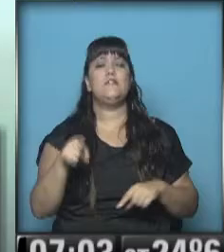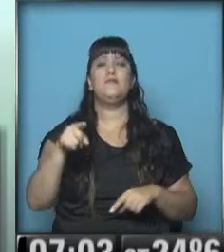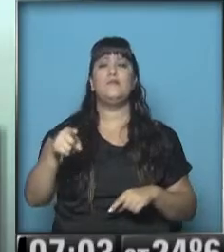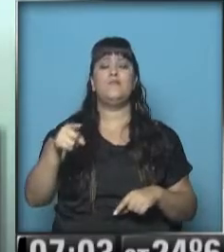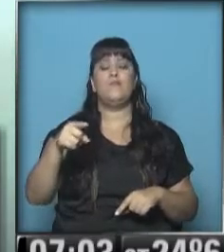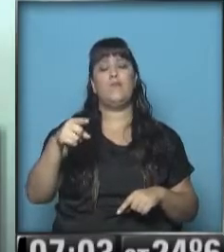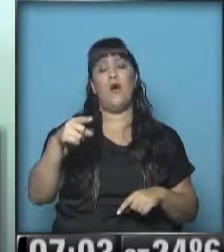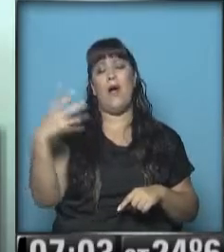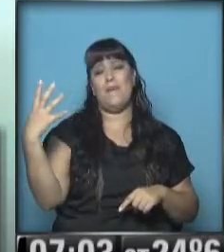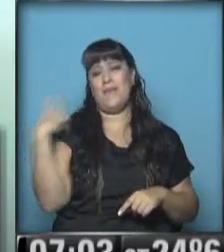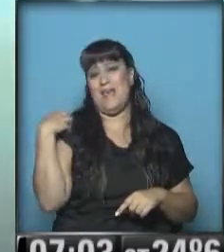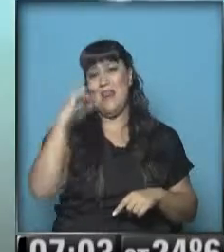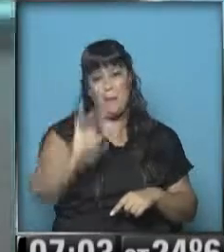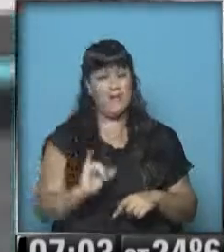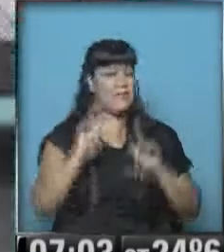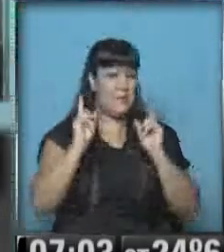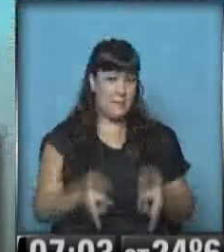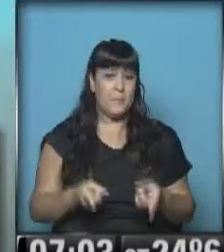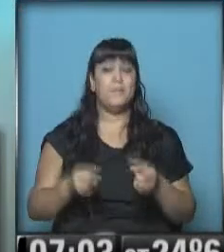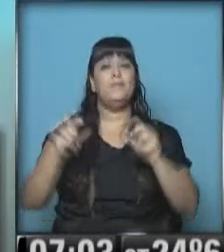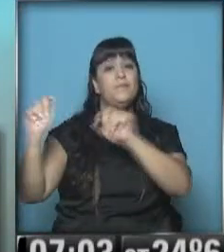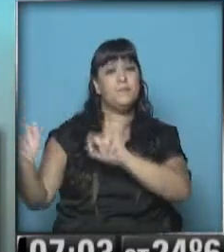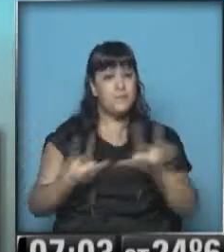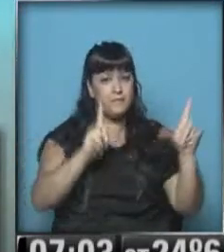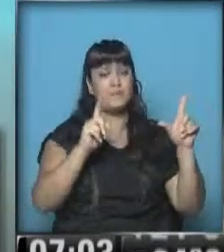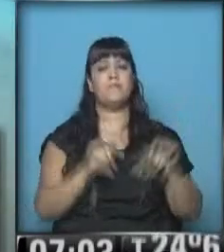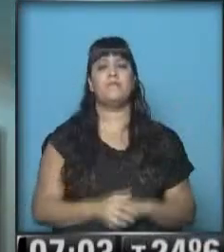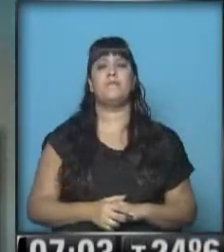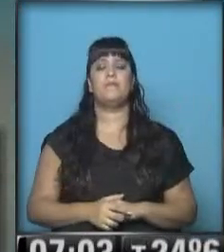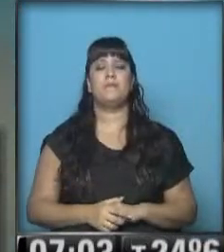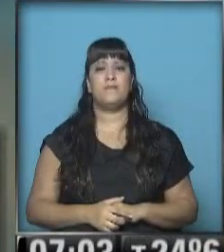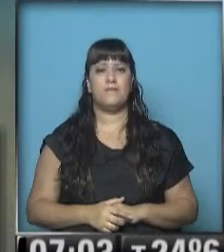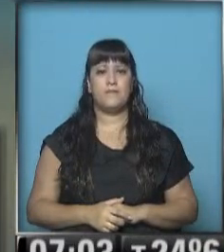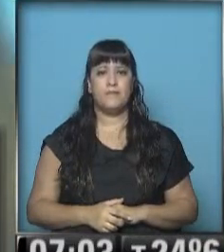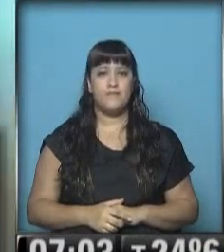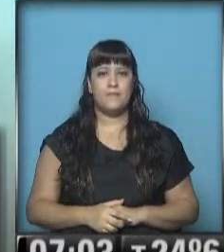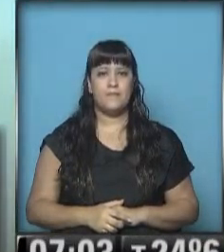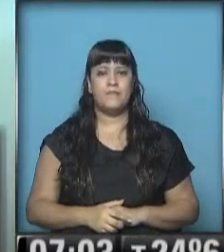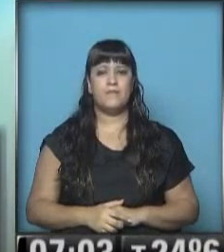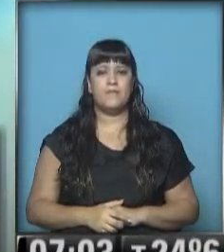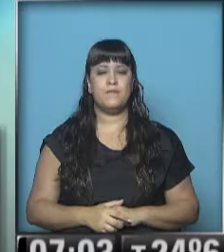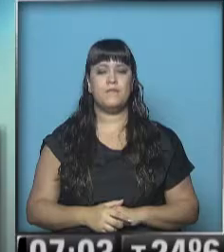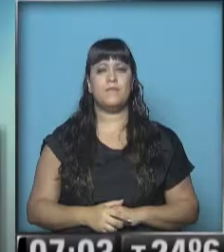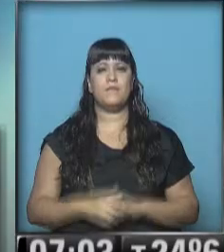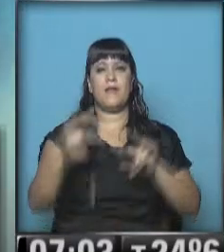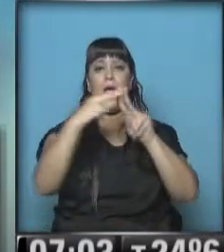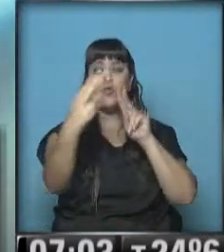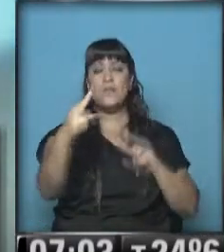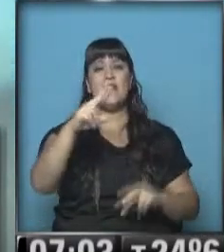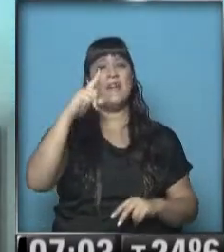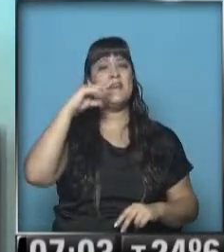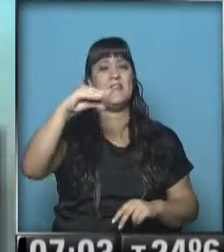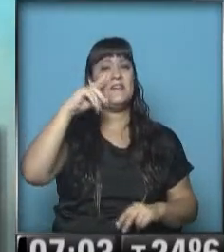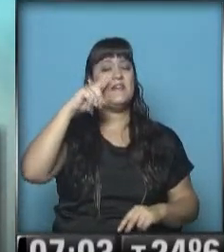avenida General Paz. Seguimos circulando, nos vamos a ir a otro ingreso, en este caso a la autopista